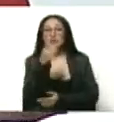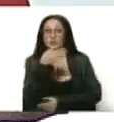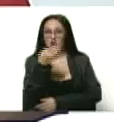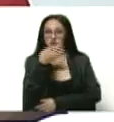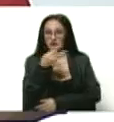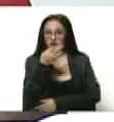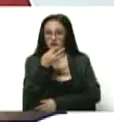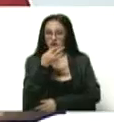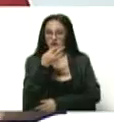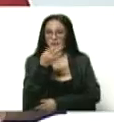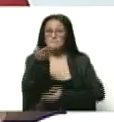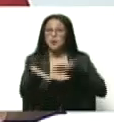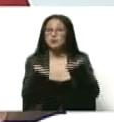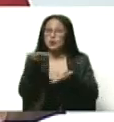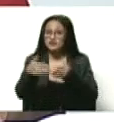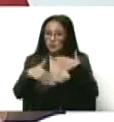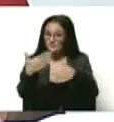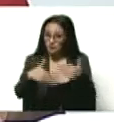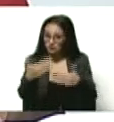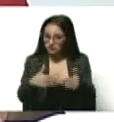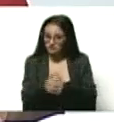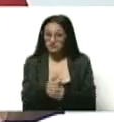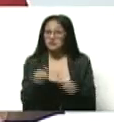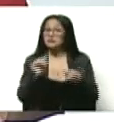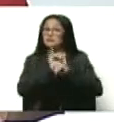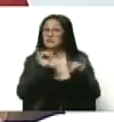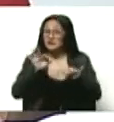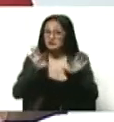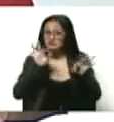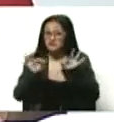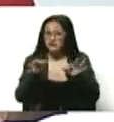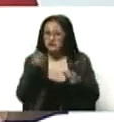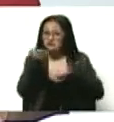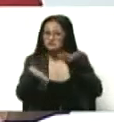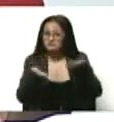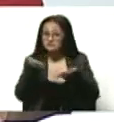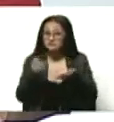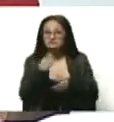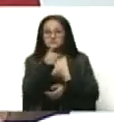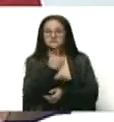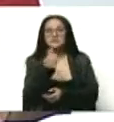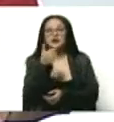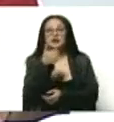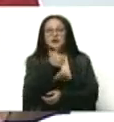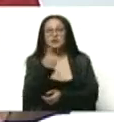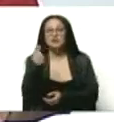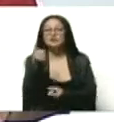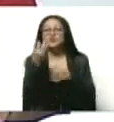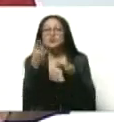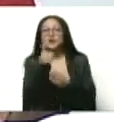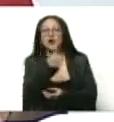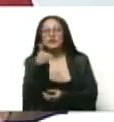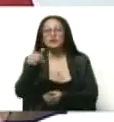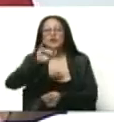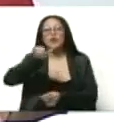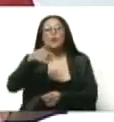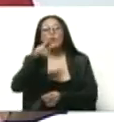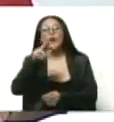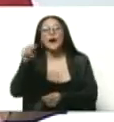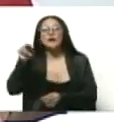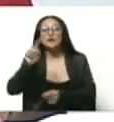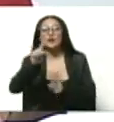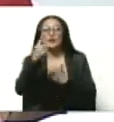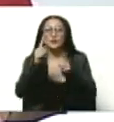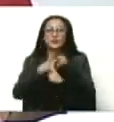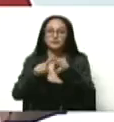tarde. Definidos los candidatos y los candidatas, se le asignará un número a cada uno en la cartelera donde estarán. Juan Pérez tiene el 1,